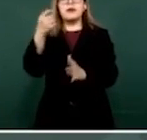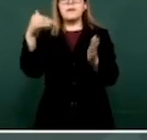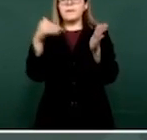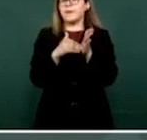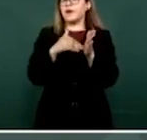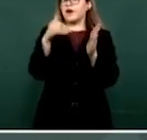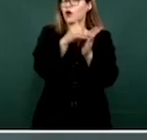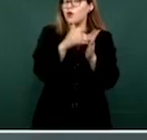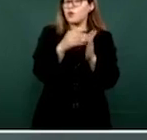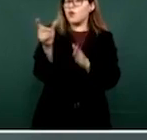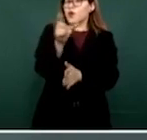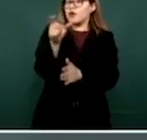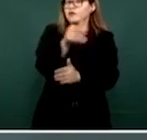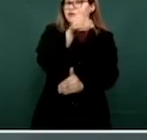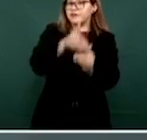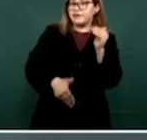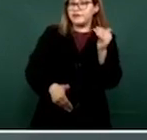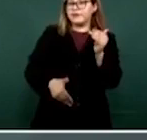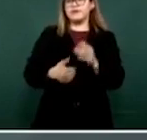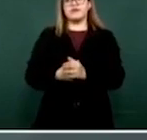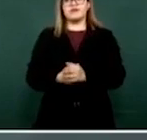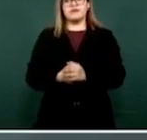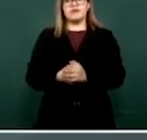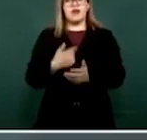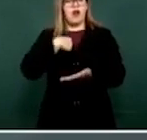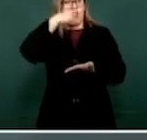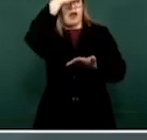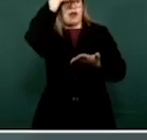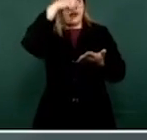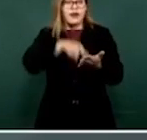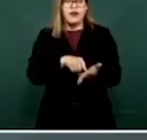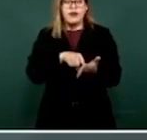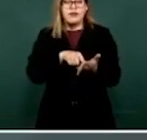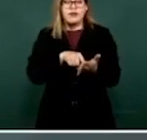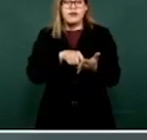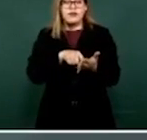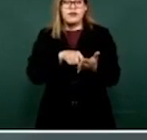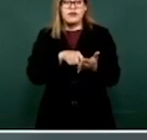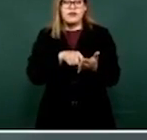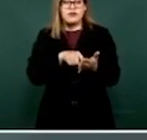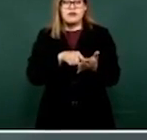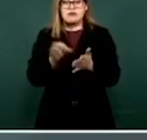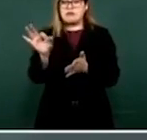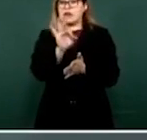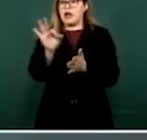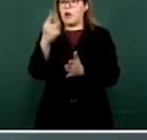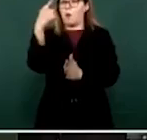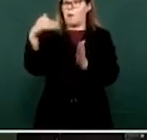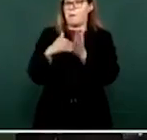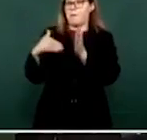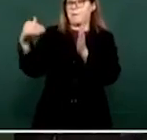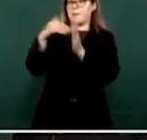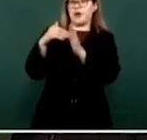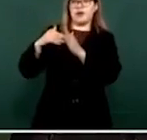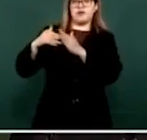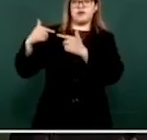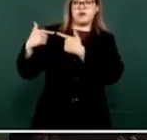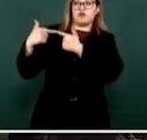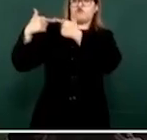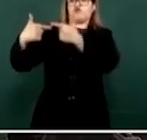Pues yo creo que ni en un millón de generaciones,